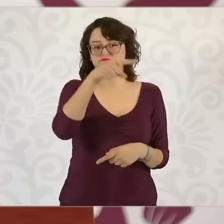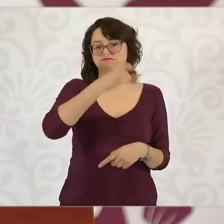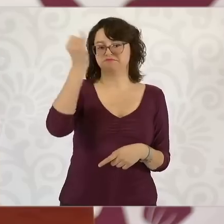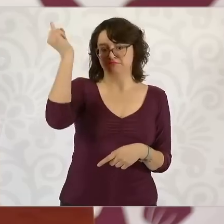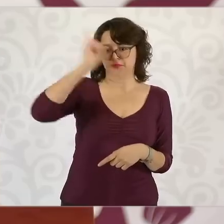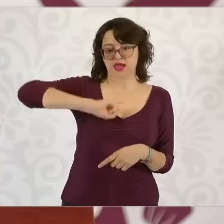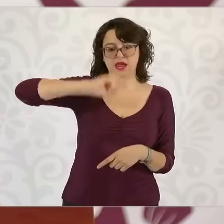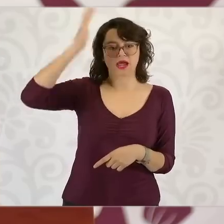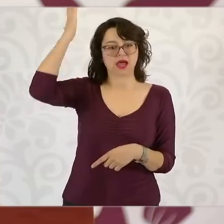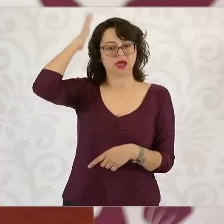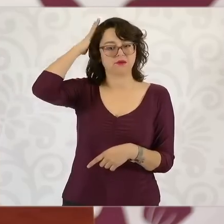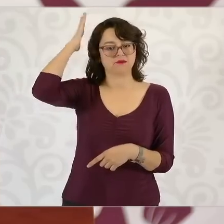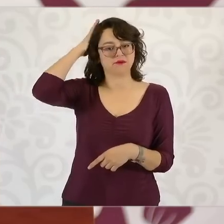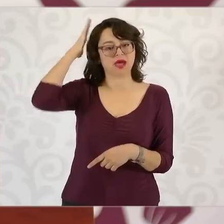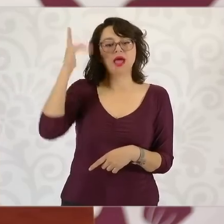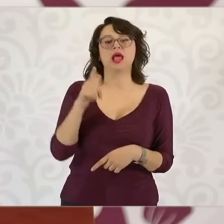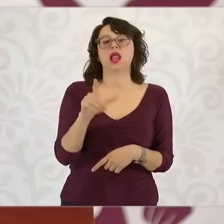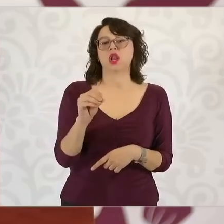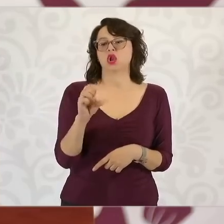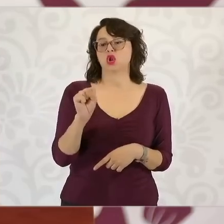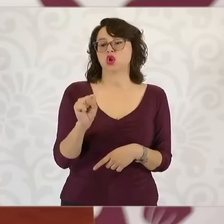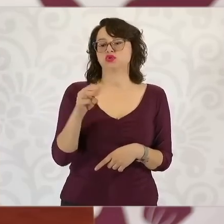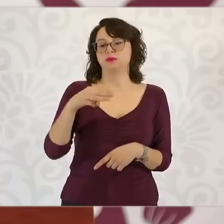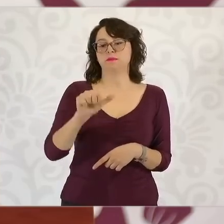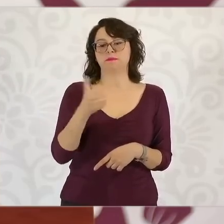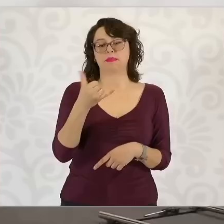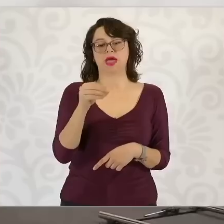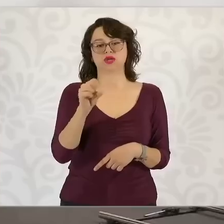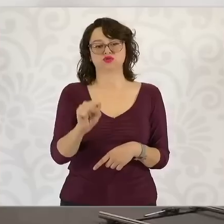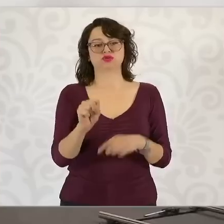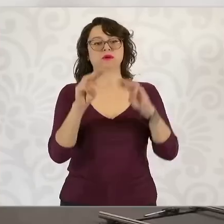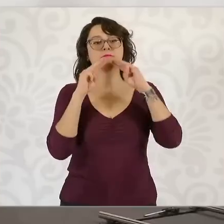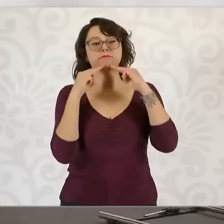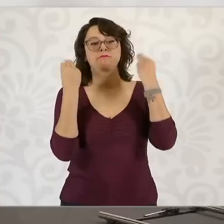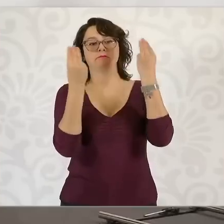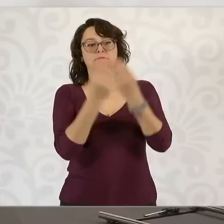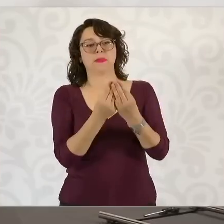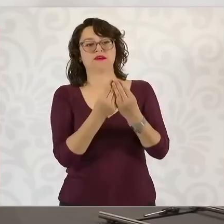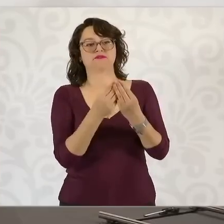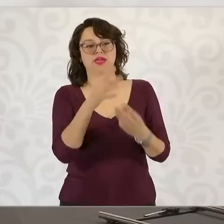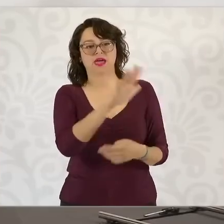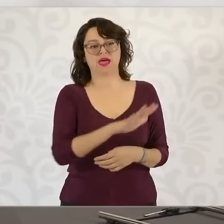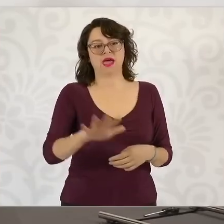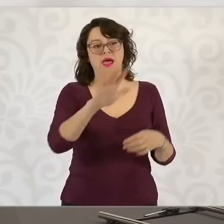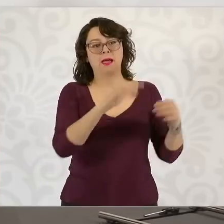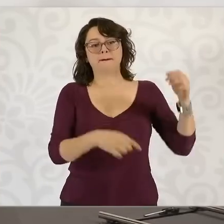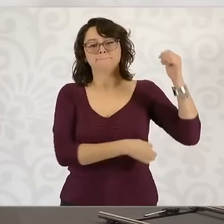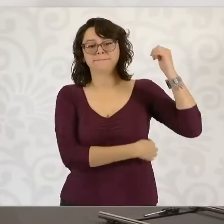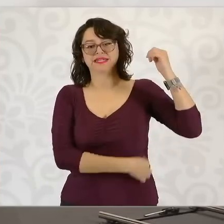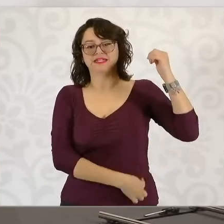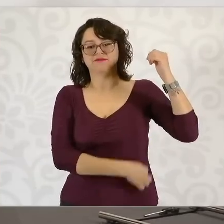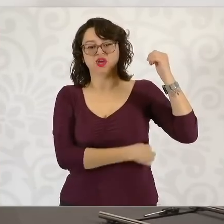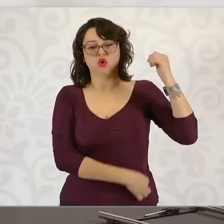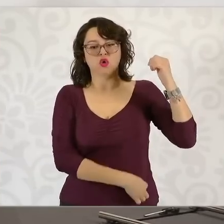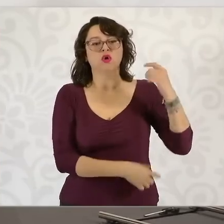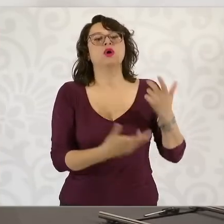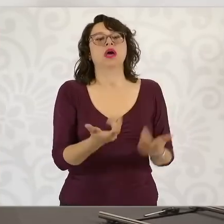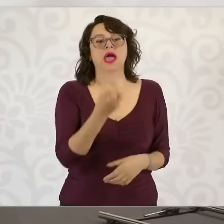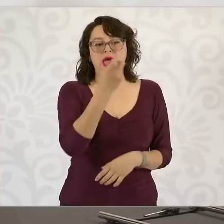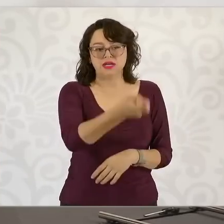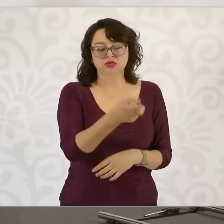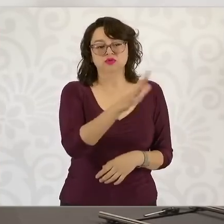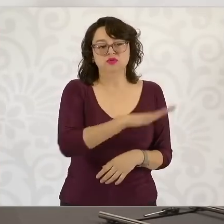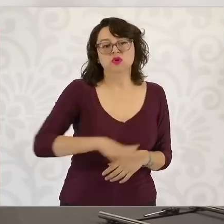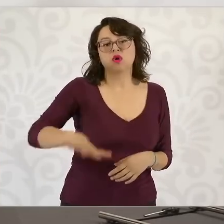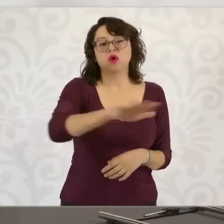célula denominada Los Mayos del Cártel del Pacífico. A este grupo delictivo se le relaciona con el homicidio de un elemento